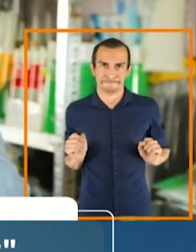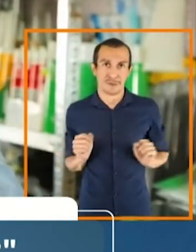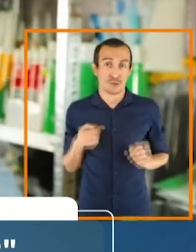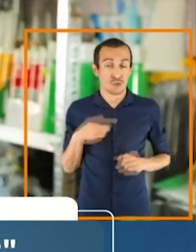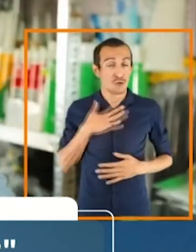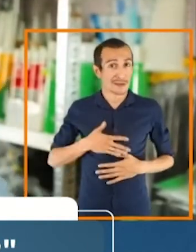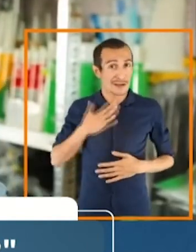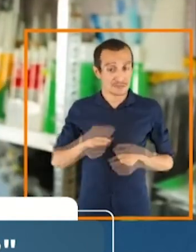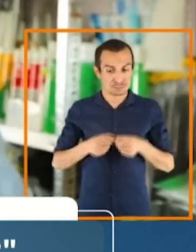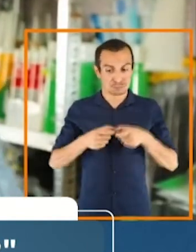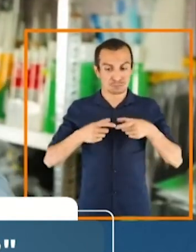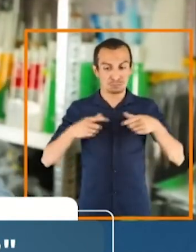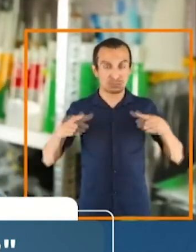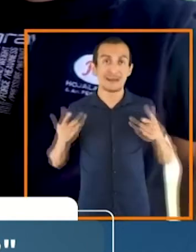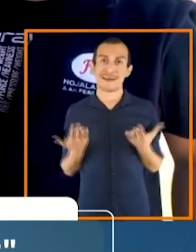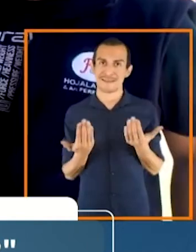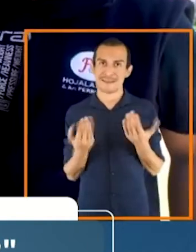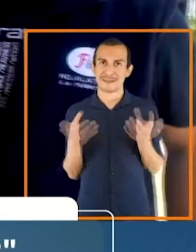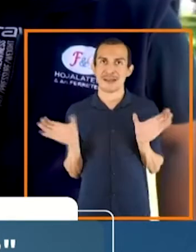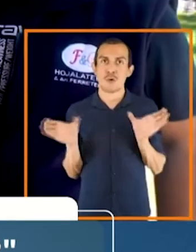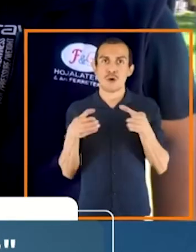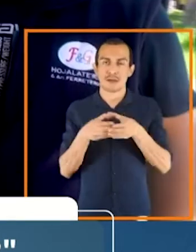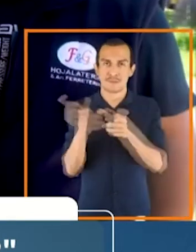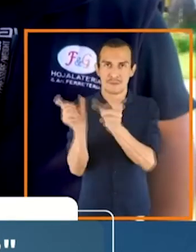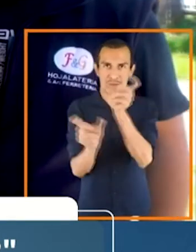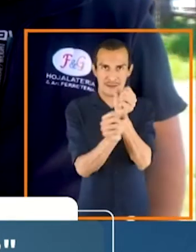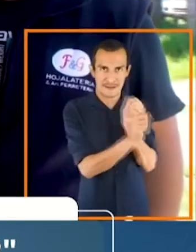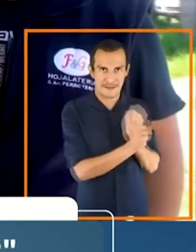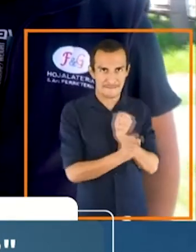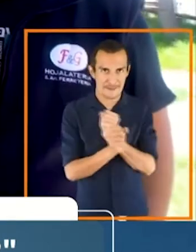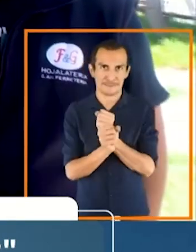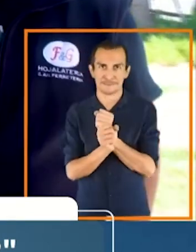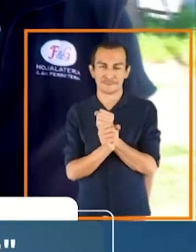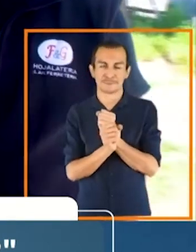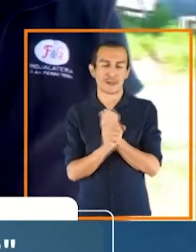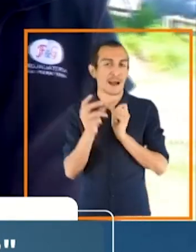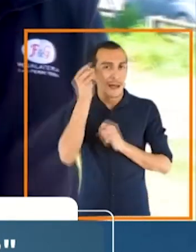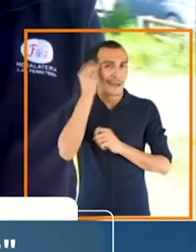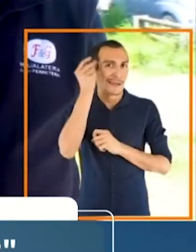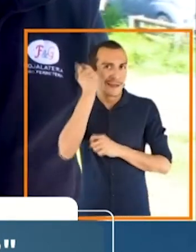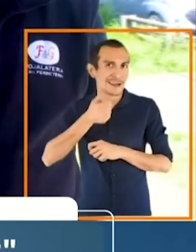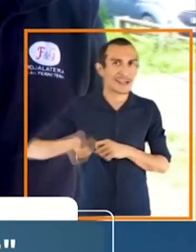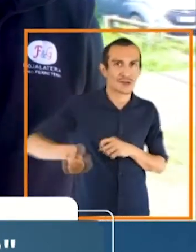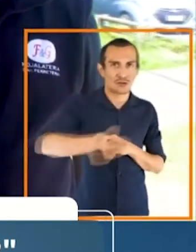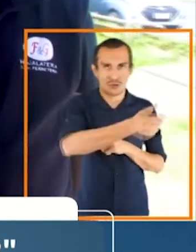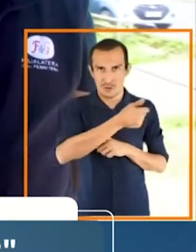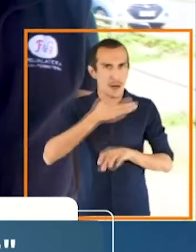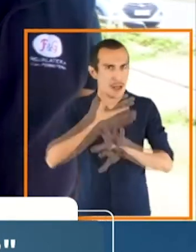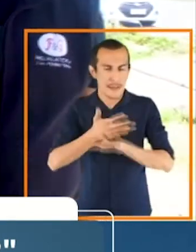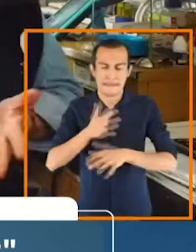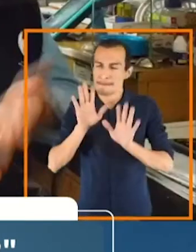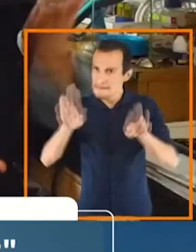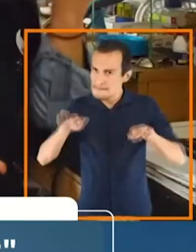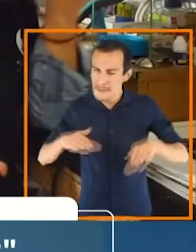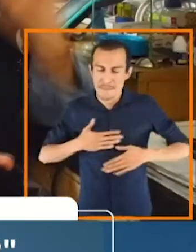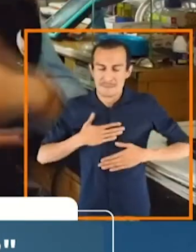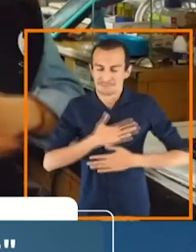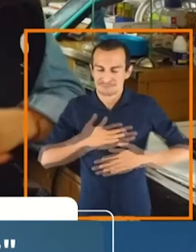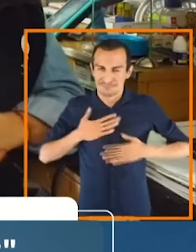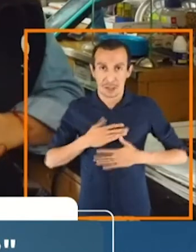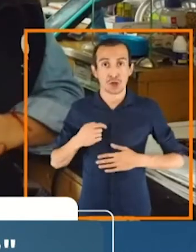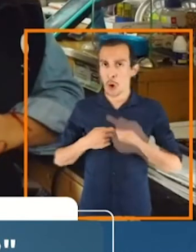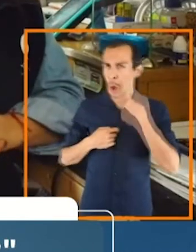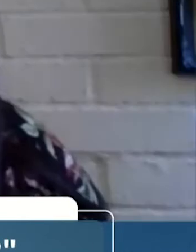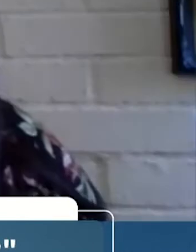de la Araucanía. Ya, ok. Ya, pues, y una vez que se cierran las inscripciones, ¿cuánto tiempo